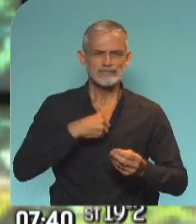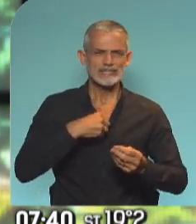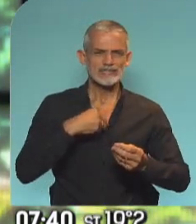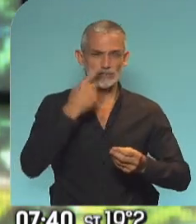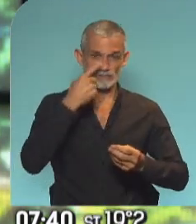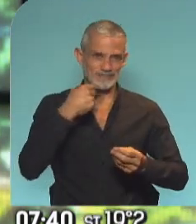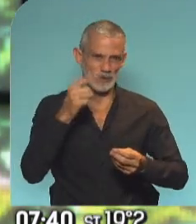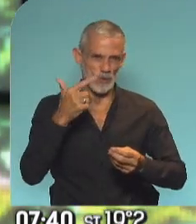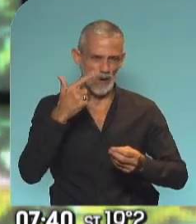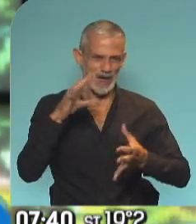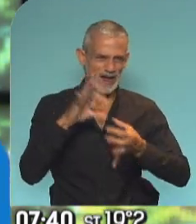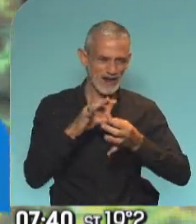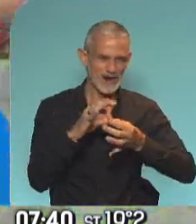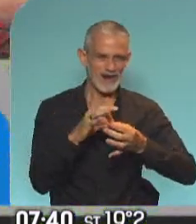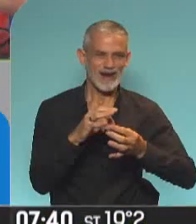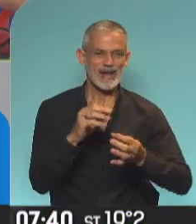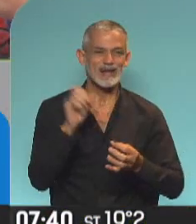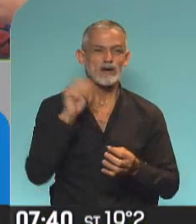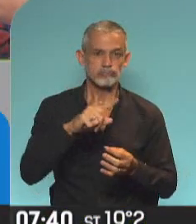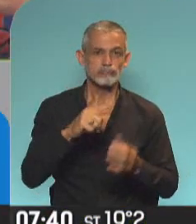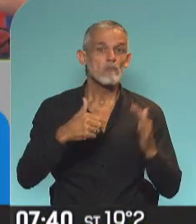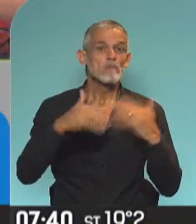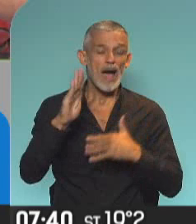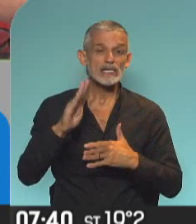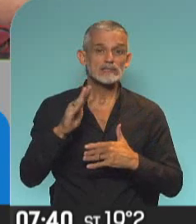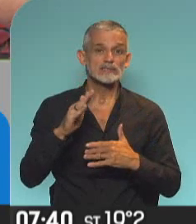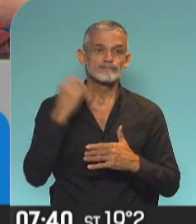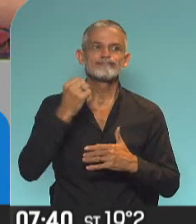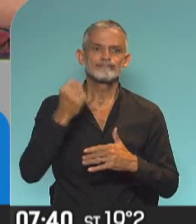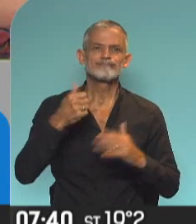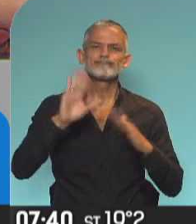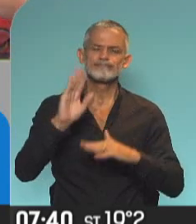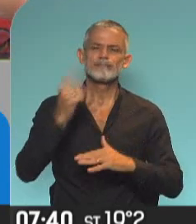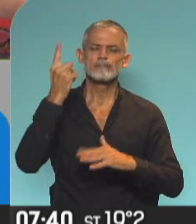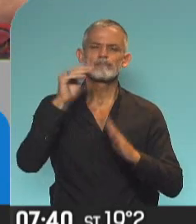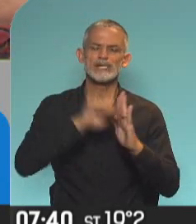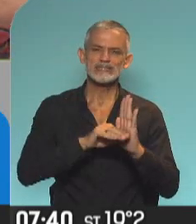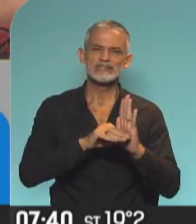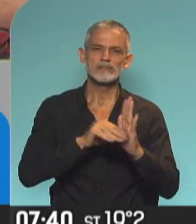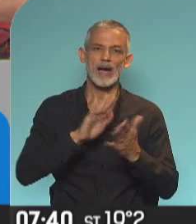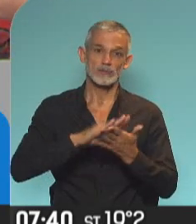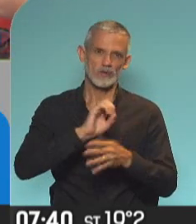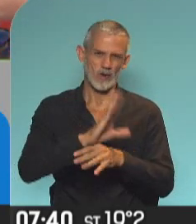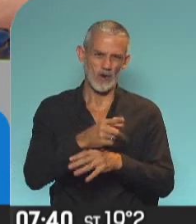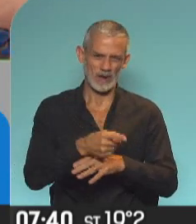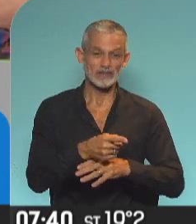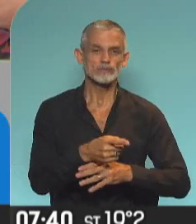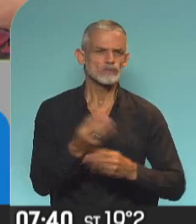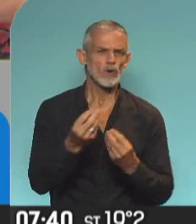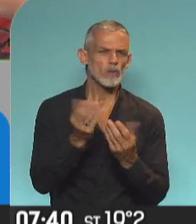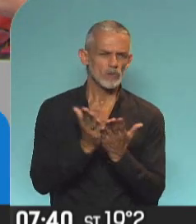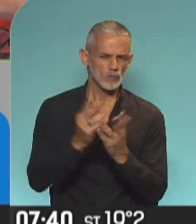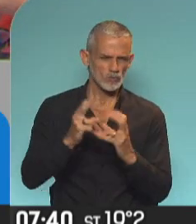vos comentabas y que comentaban en la nota son los más trascendentes y los principales en cuanto a esta enfermedad. ¿Cómo